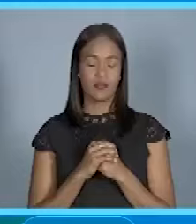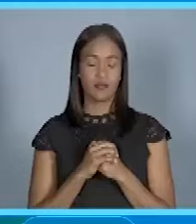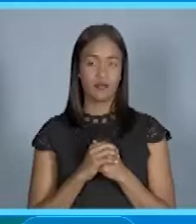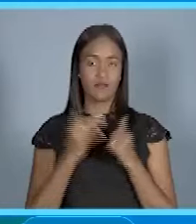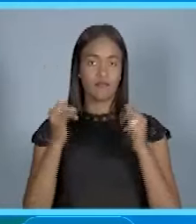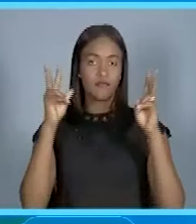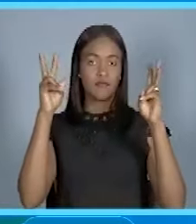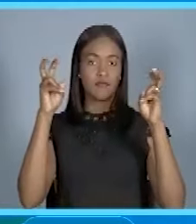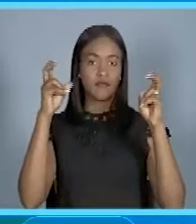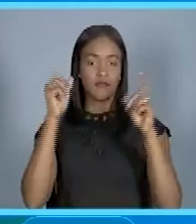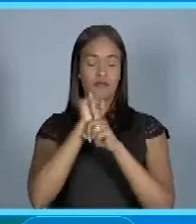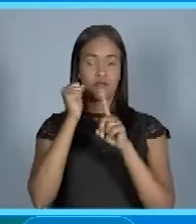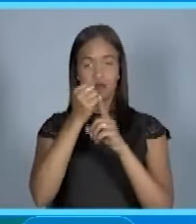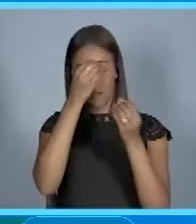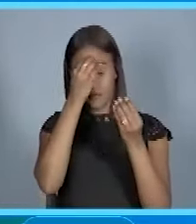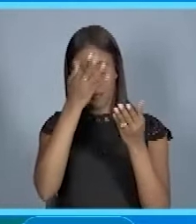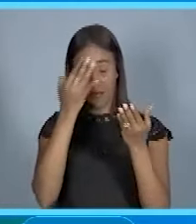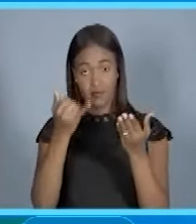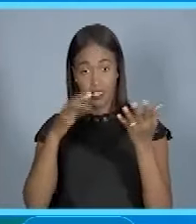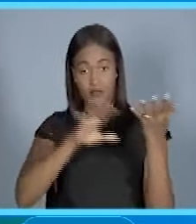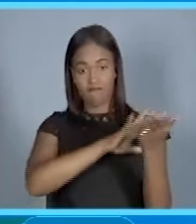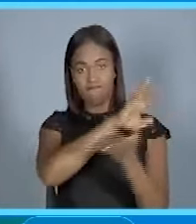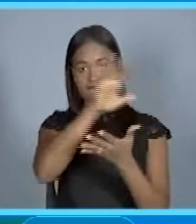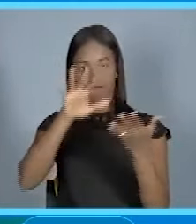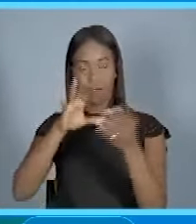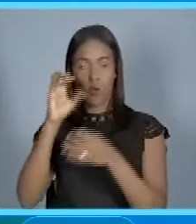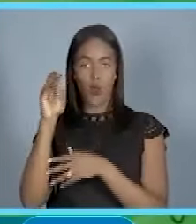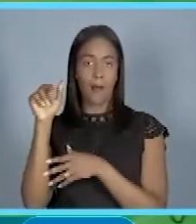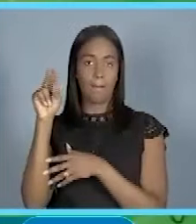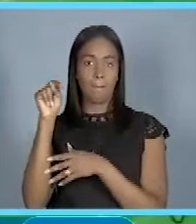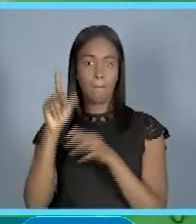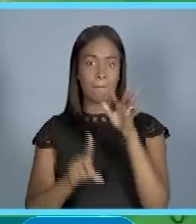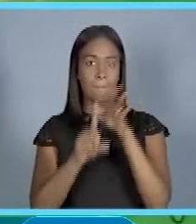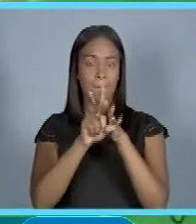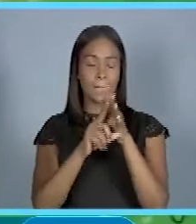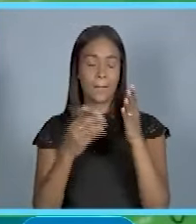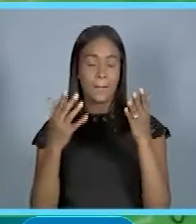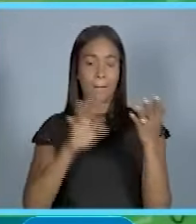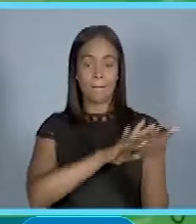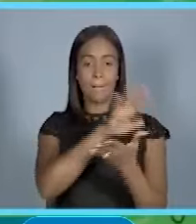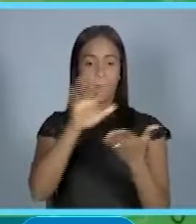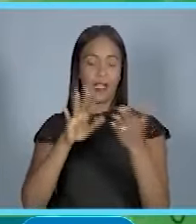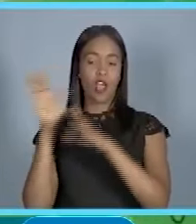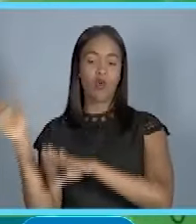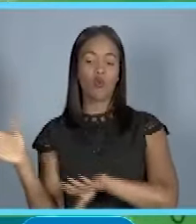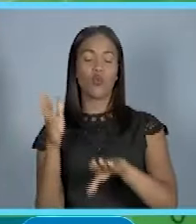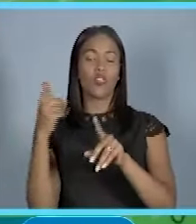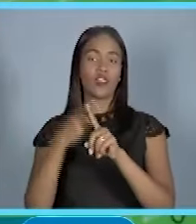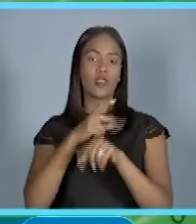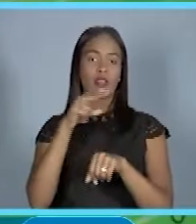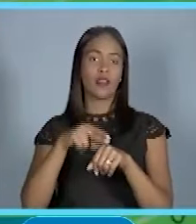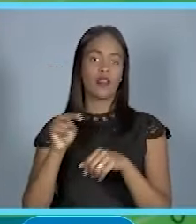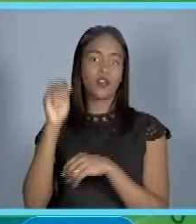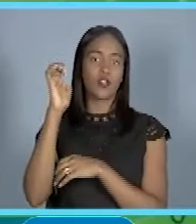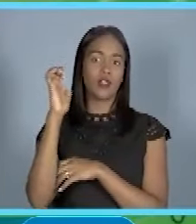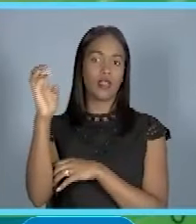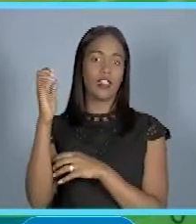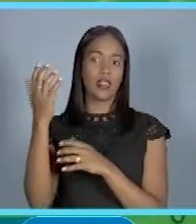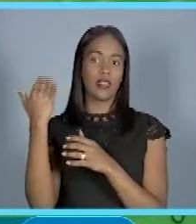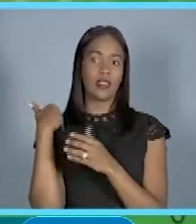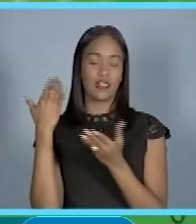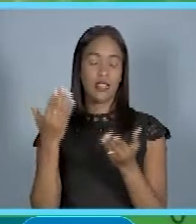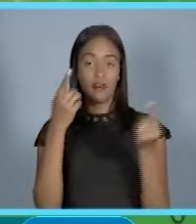Ahora pasemos a las condiciones meteorológicas, y es que la UNAMED ha pronosticado la incidencia del viento moderado del noreste, que trae